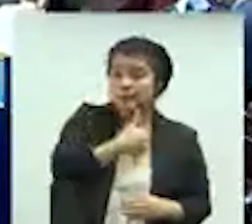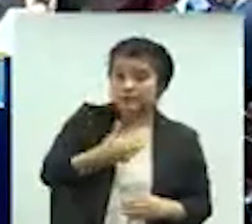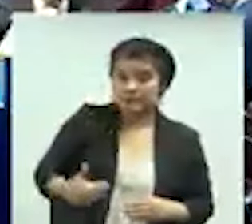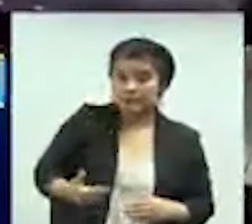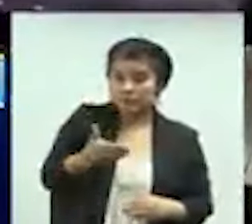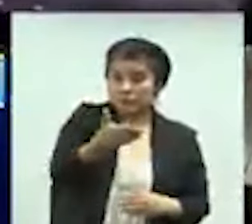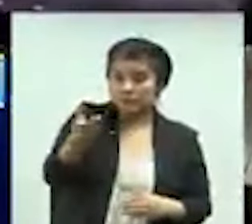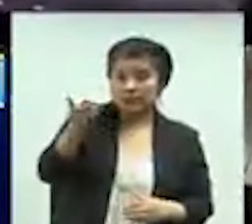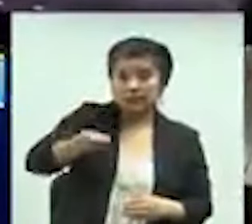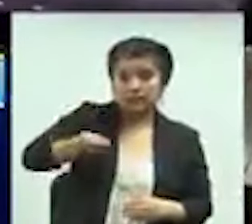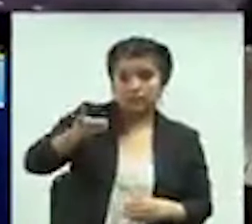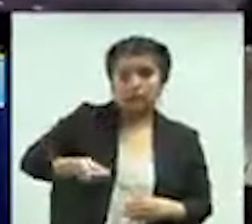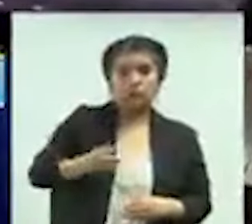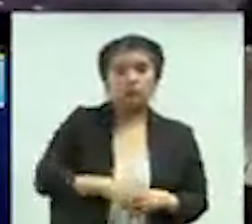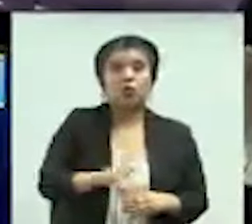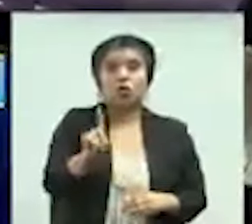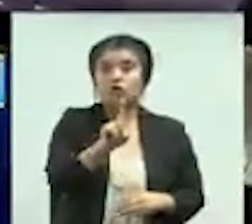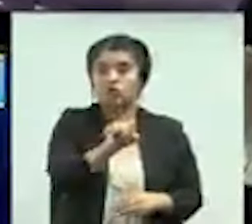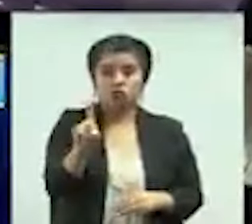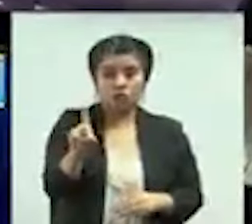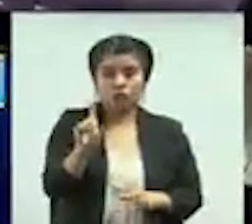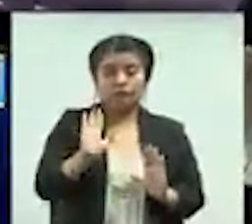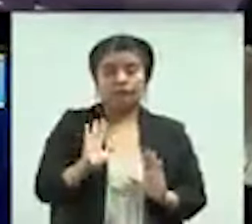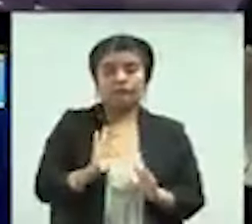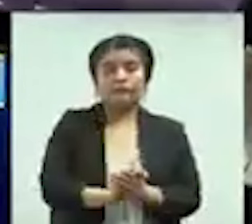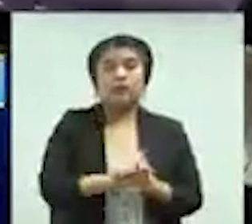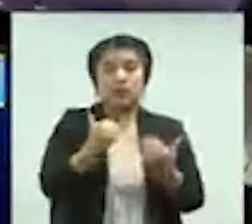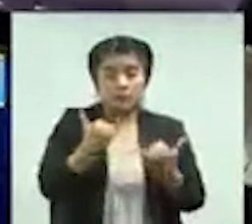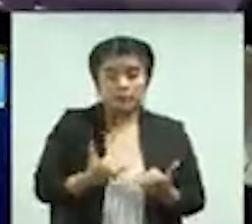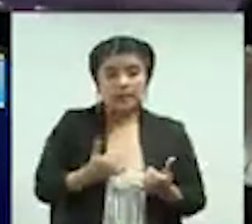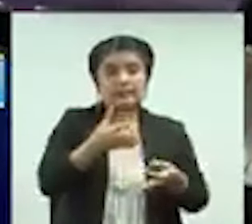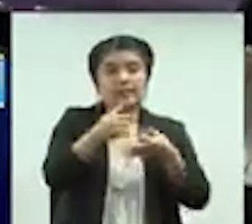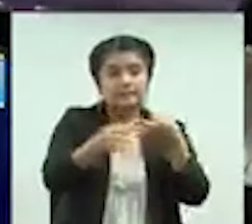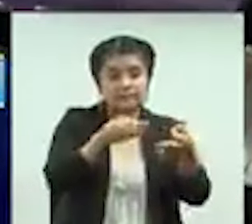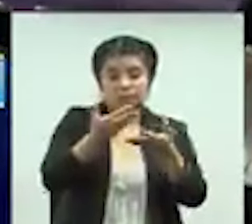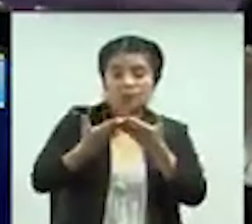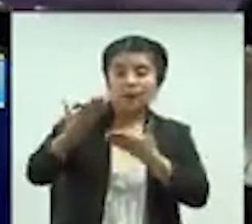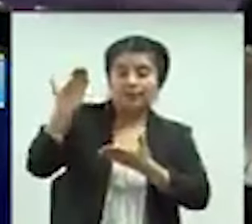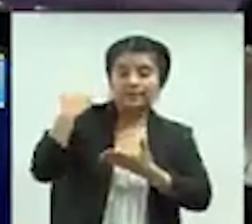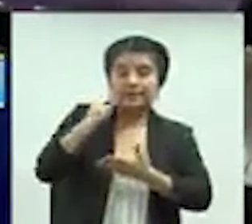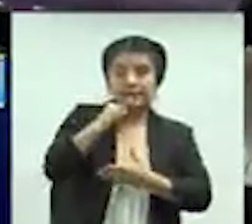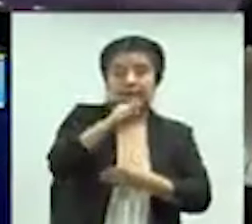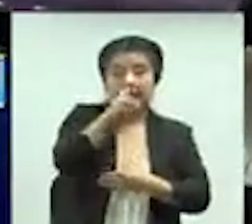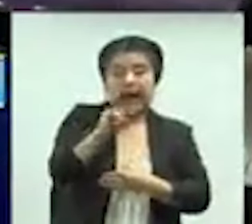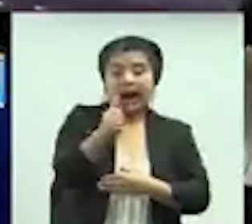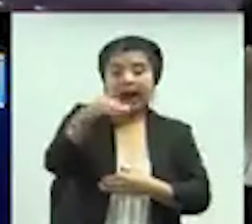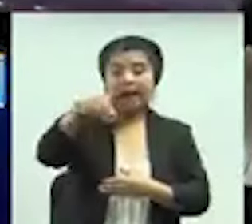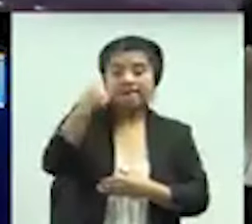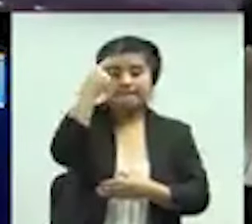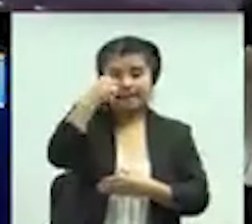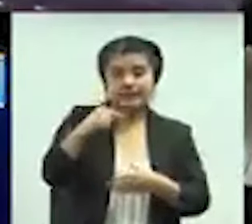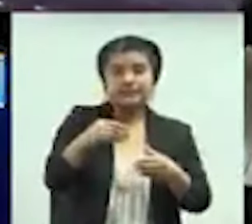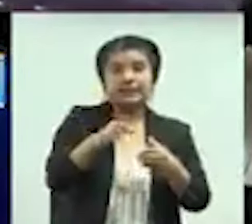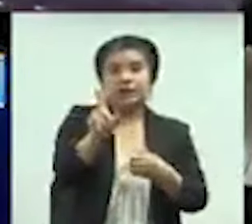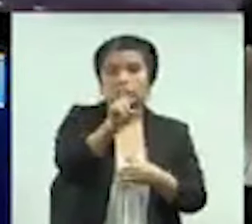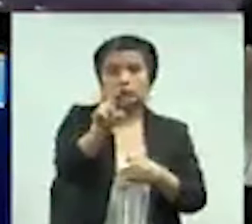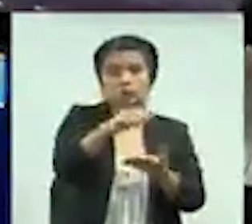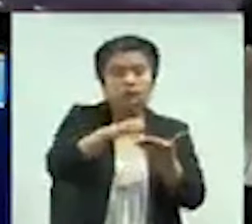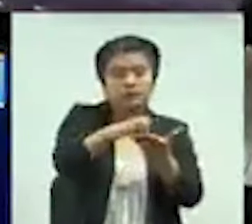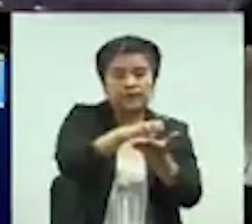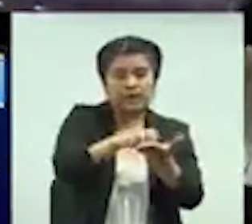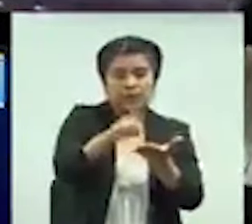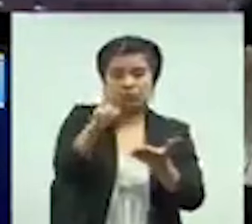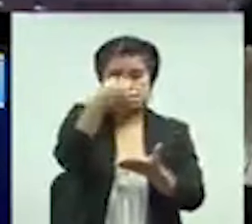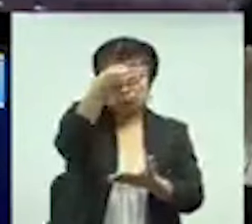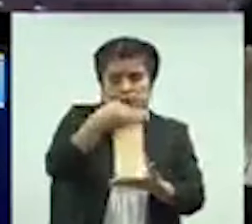Honorable pleno, no. Como se ha mencionado con anterioridad, jamás no es un Estado, no es el